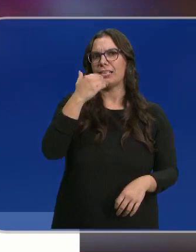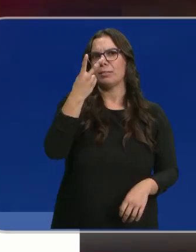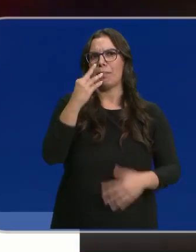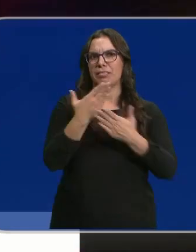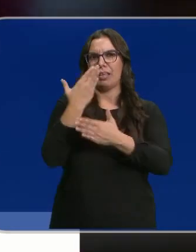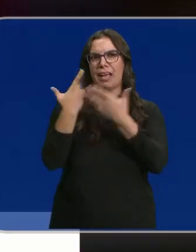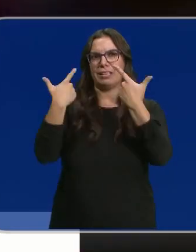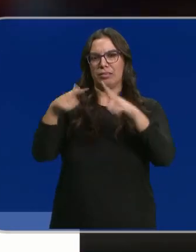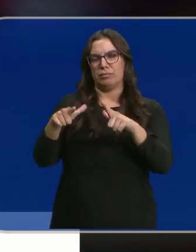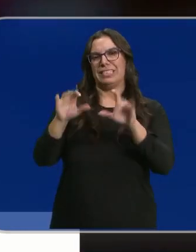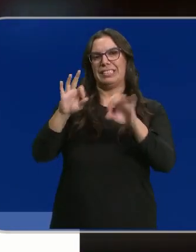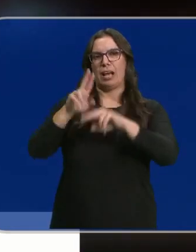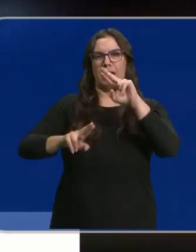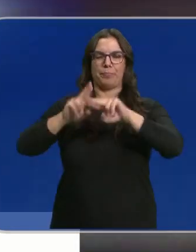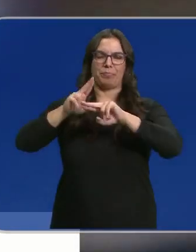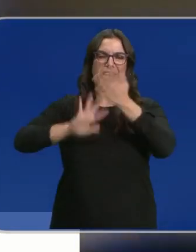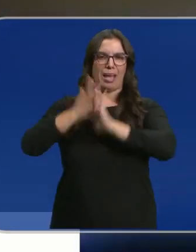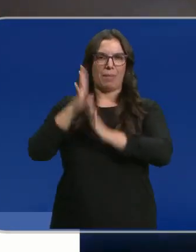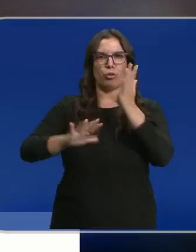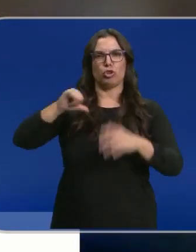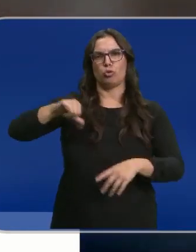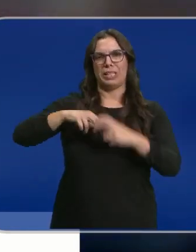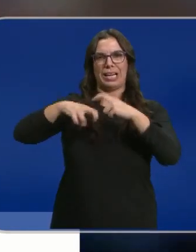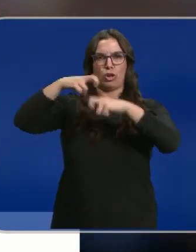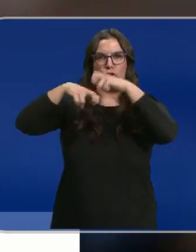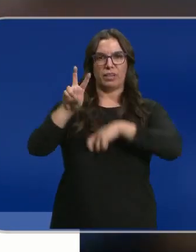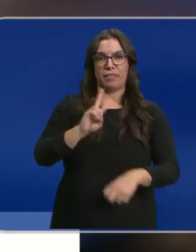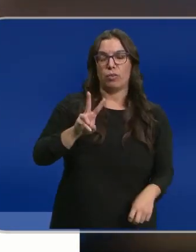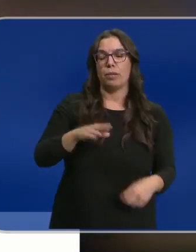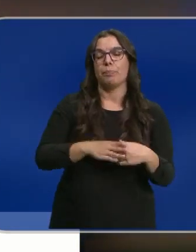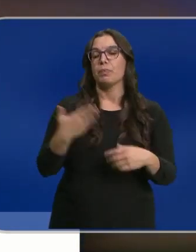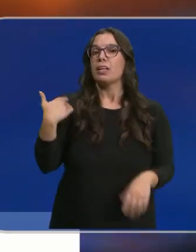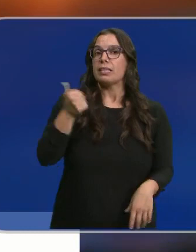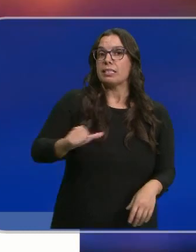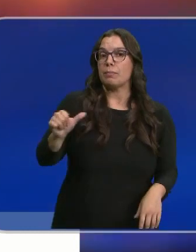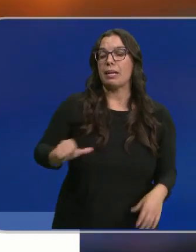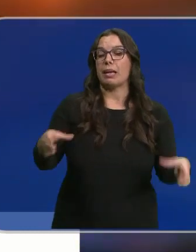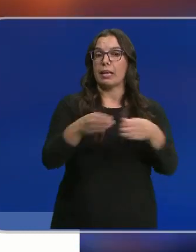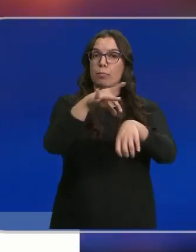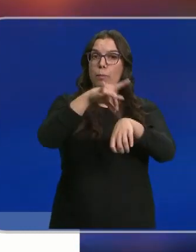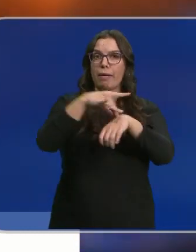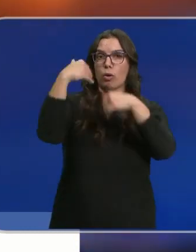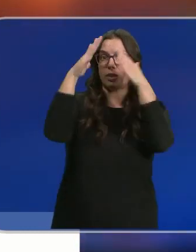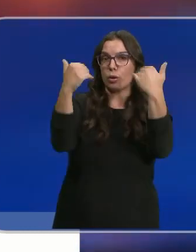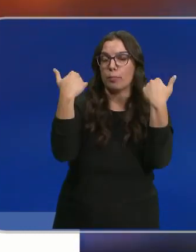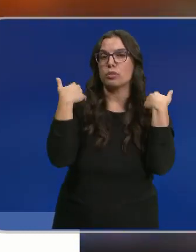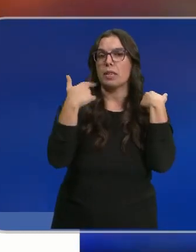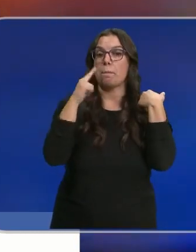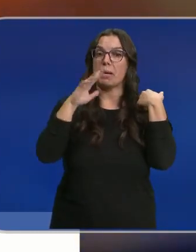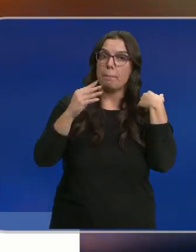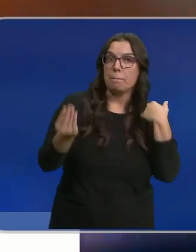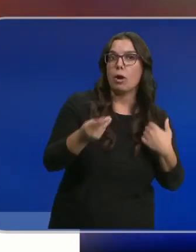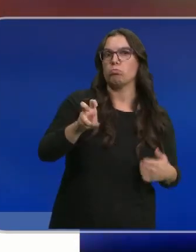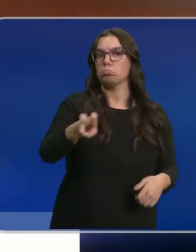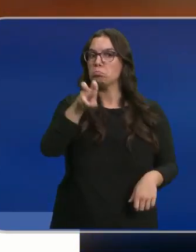20 días en la unidad de quemados del Hospital Río Ortega de Valladolid. Aunque en las últimas semanas desde el equipo médico que le atendía se apuntaba que